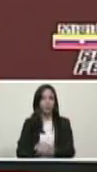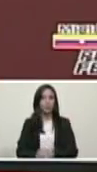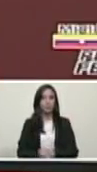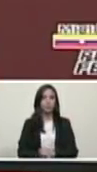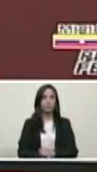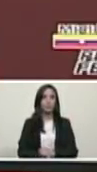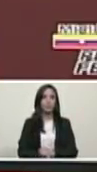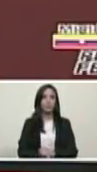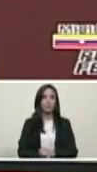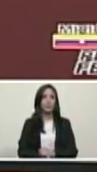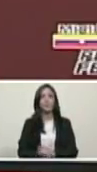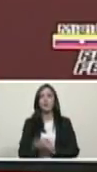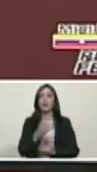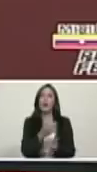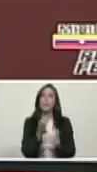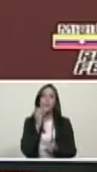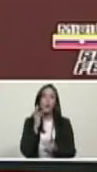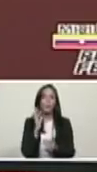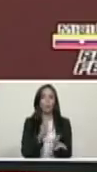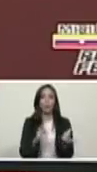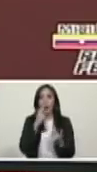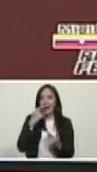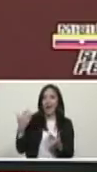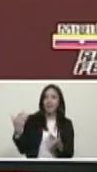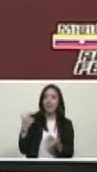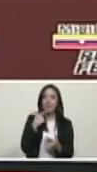cómo se llama como no está antes